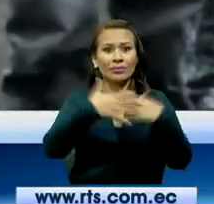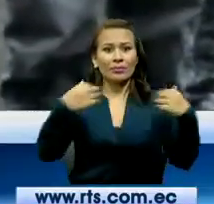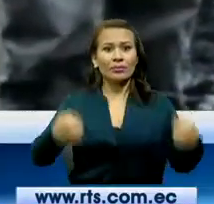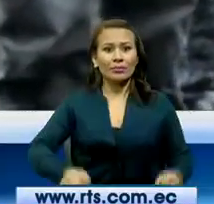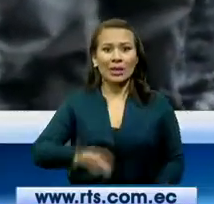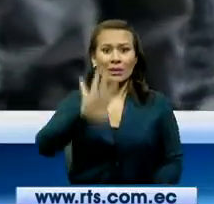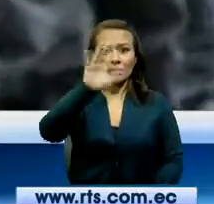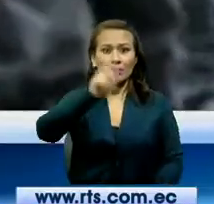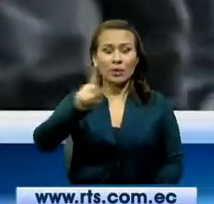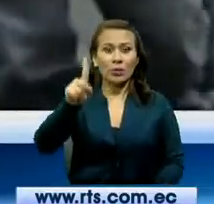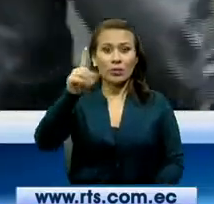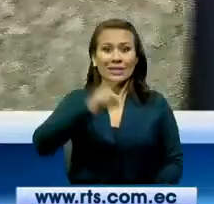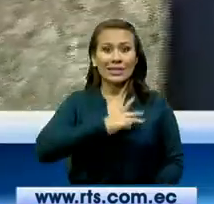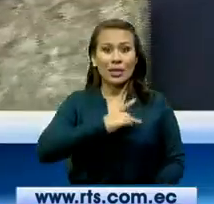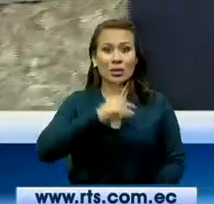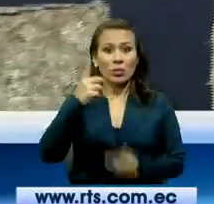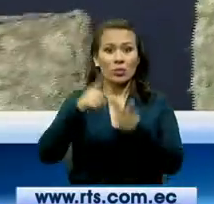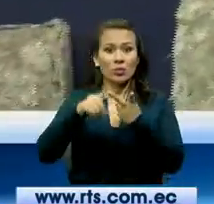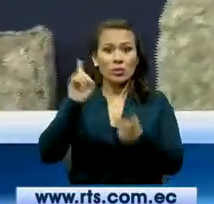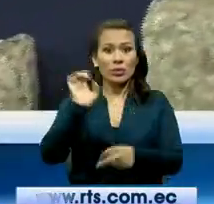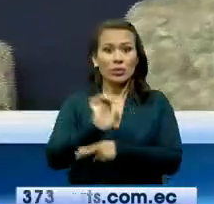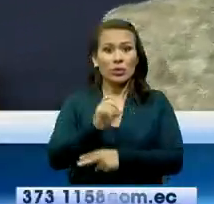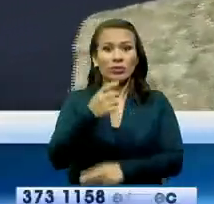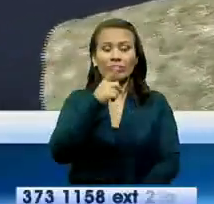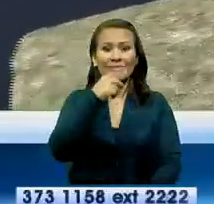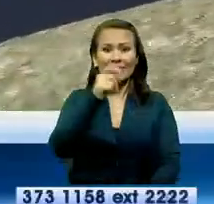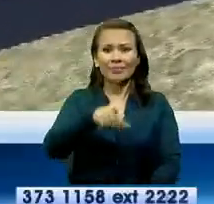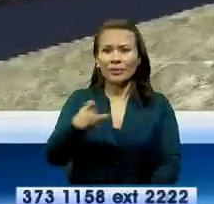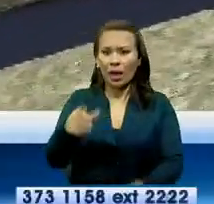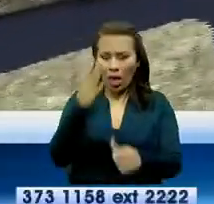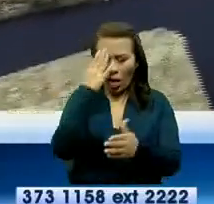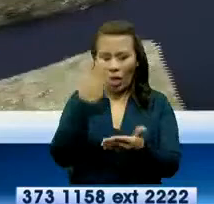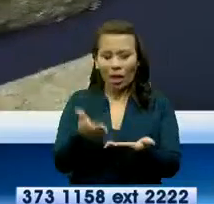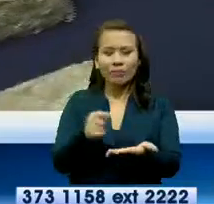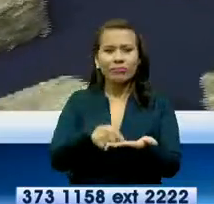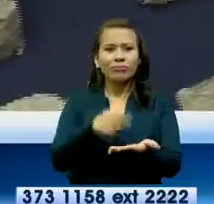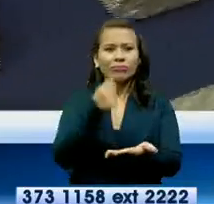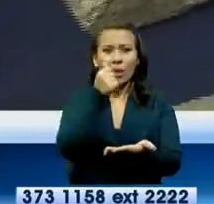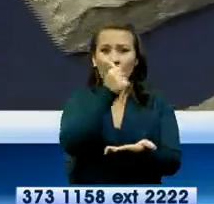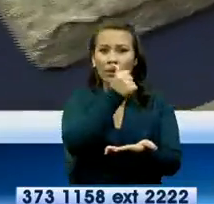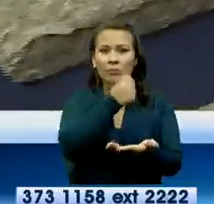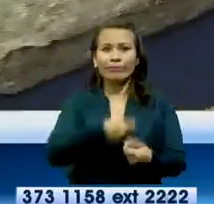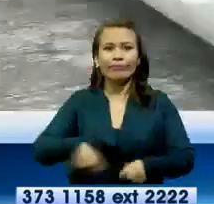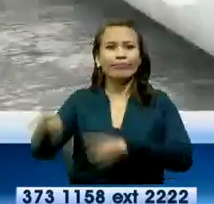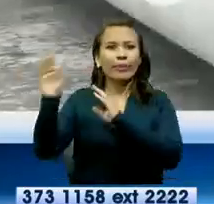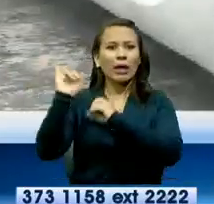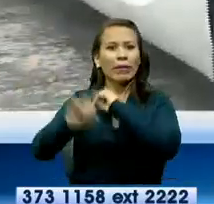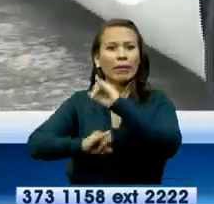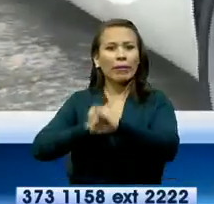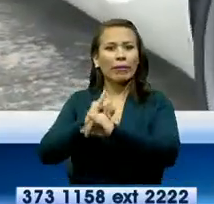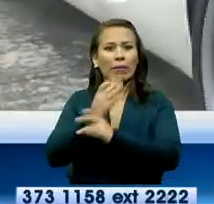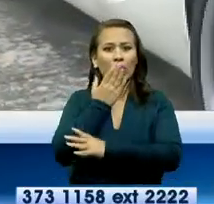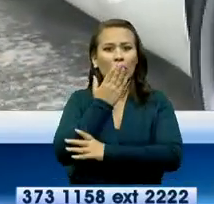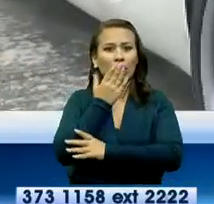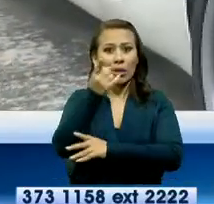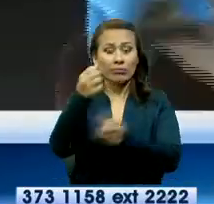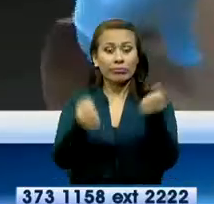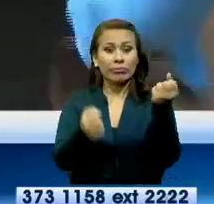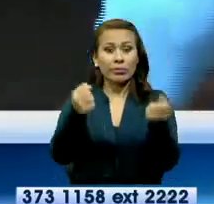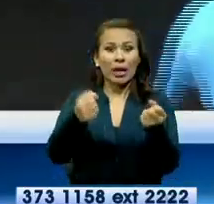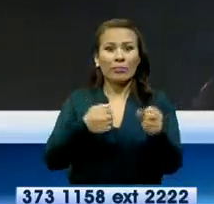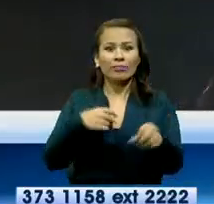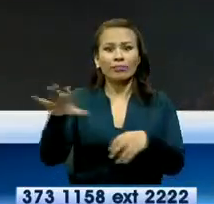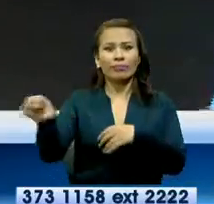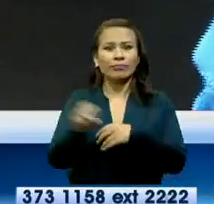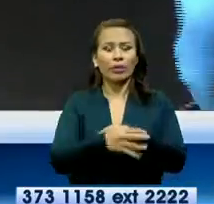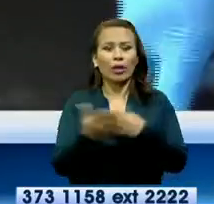colombianos, un chileno y un ecuatoriano, los que por diferentes medios buscaban enviar sustancias ilícitas a mercados internacionales. Este vehículo, por ejemplo, fue